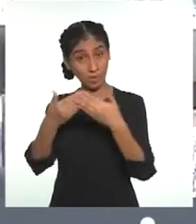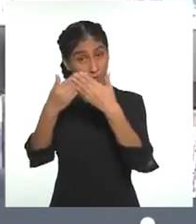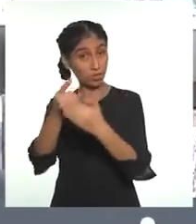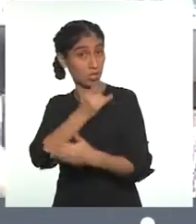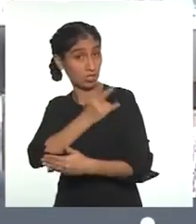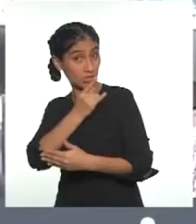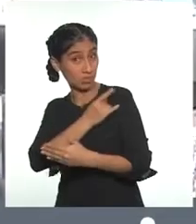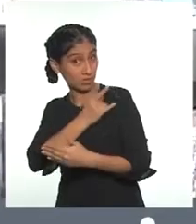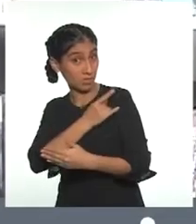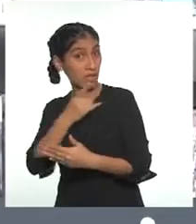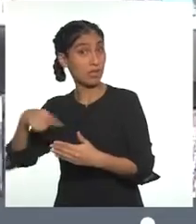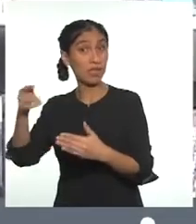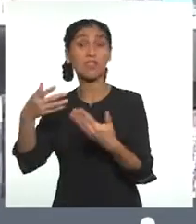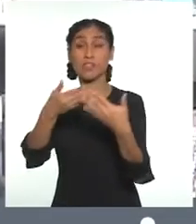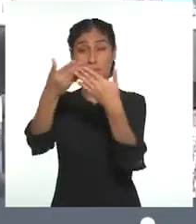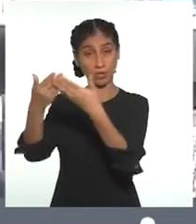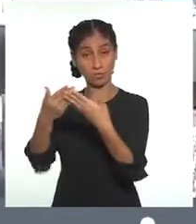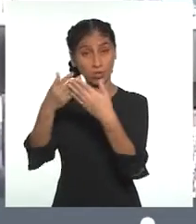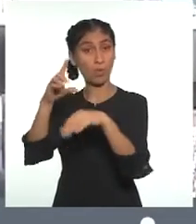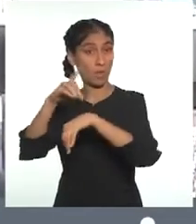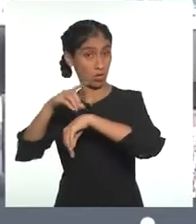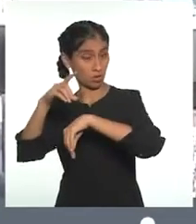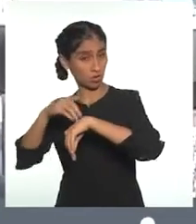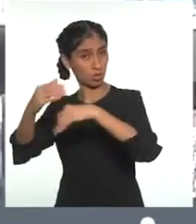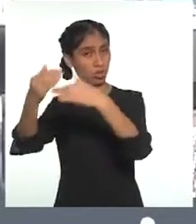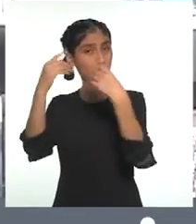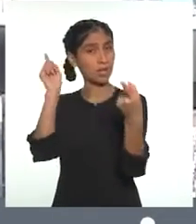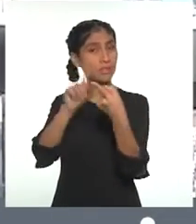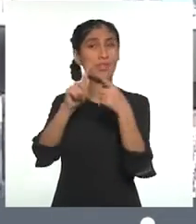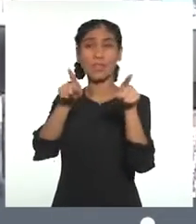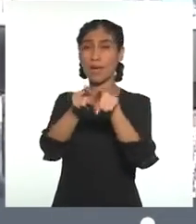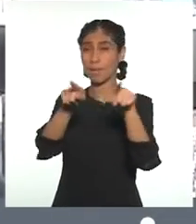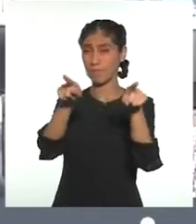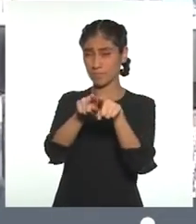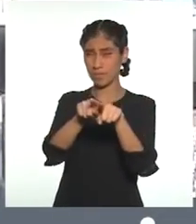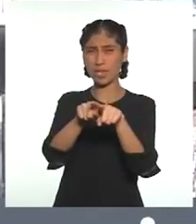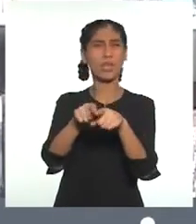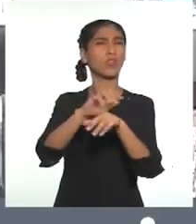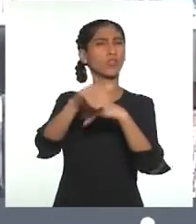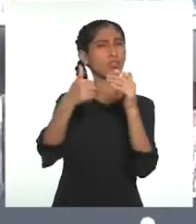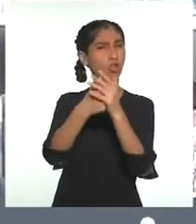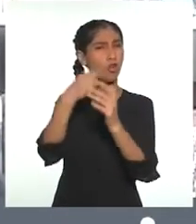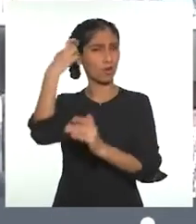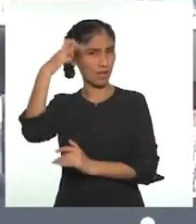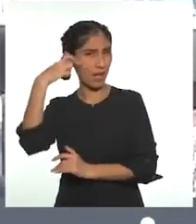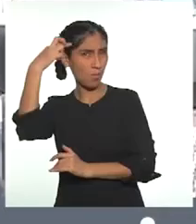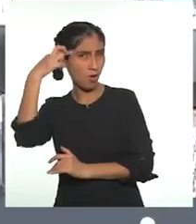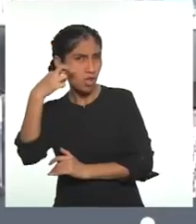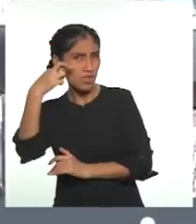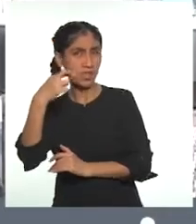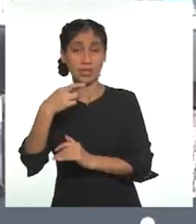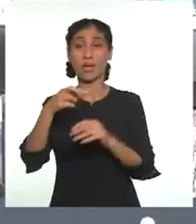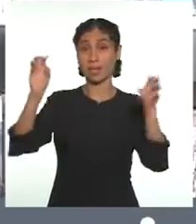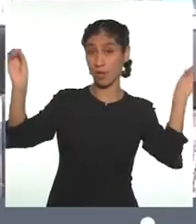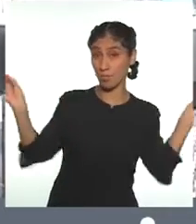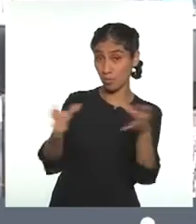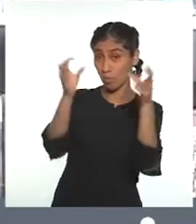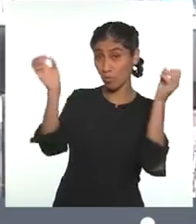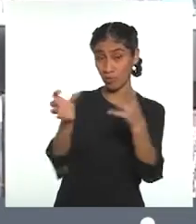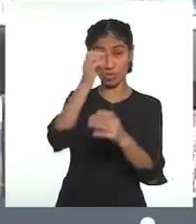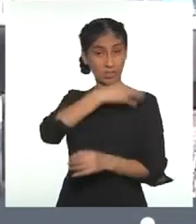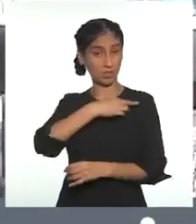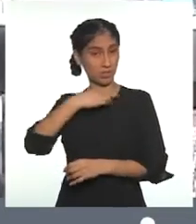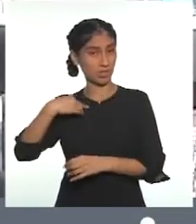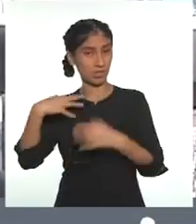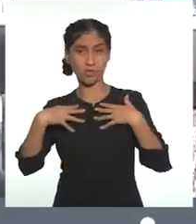carreras vinculadas a la salud, hasta también mencionar políticas y campañas promovidas desde el